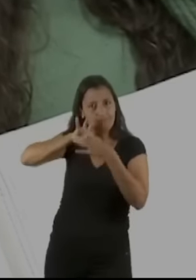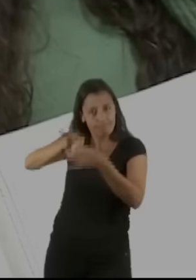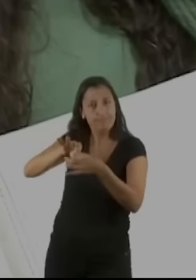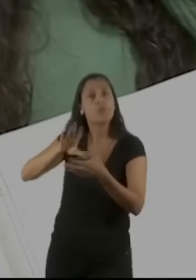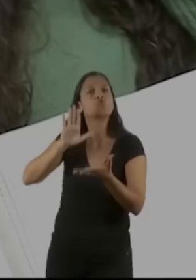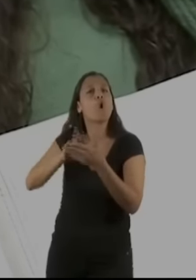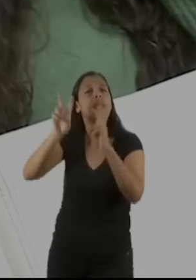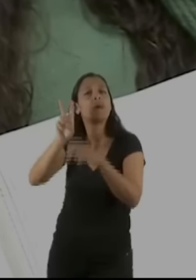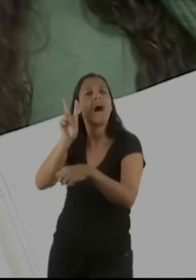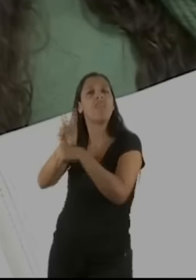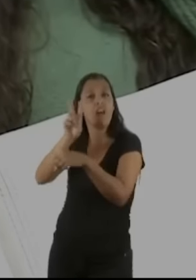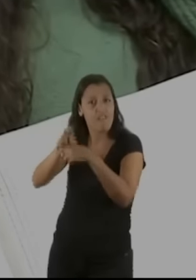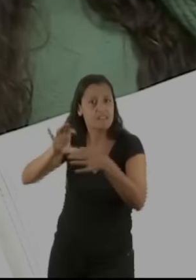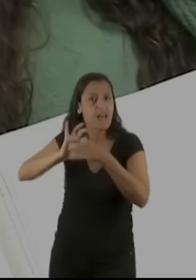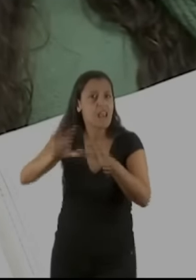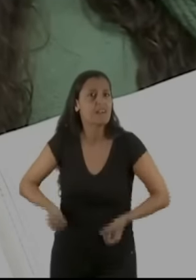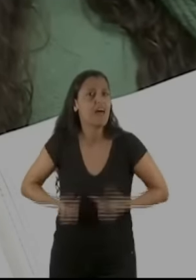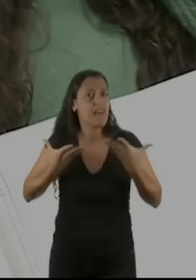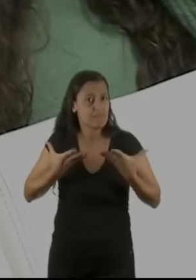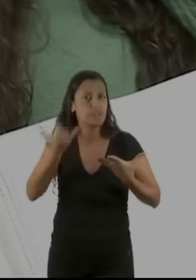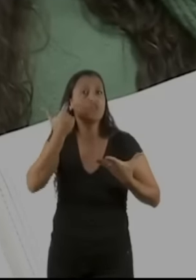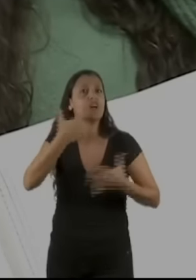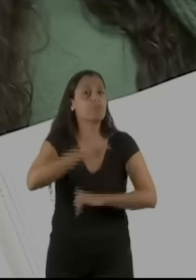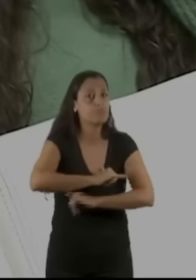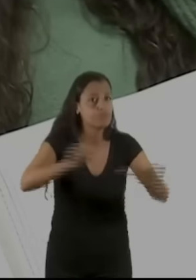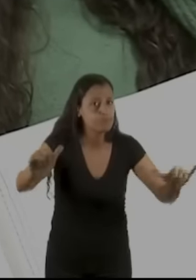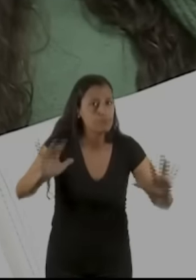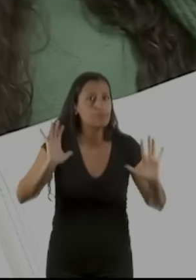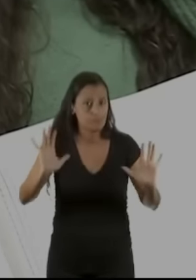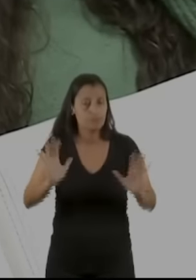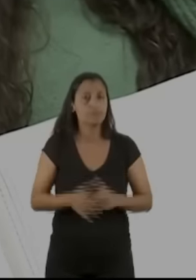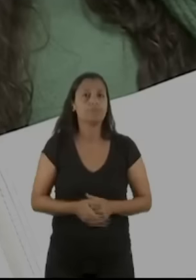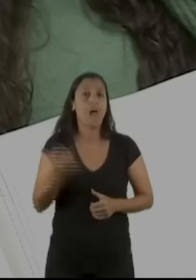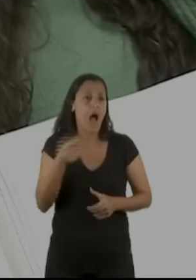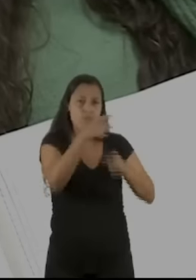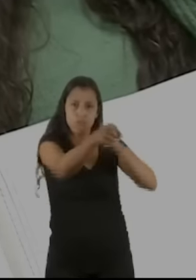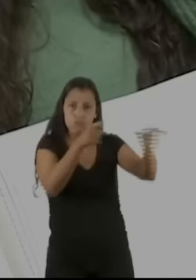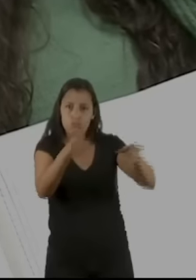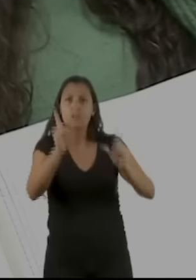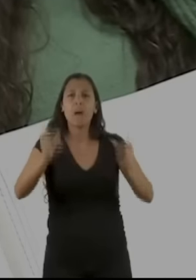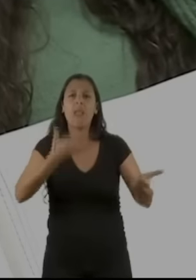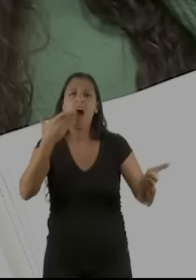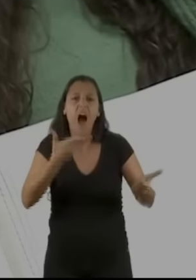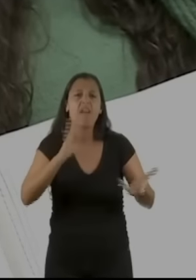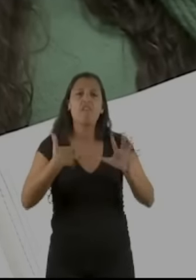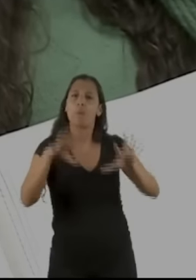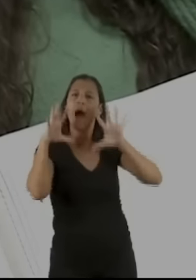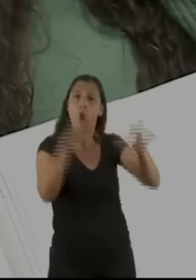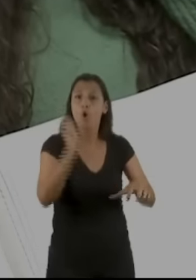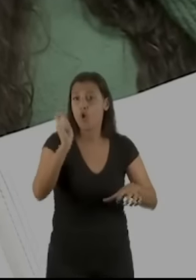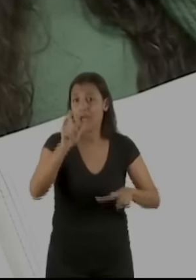defensa de la libertad de expresión ya han advertido que los señalamientos y los discursos de odio por parte de figuras